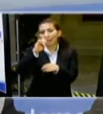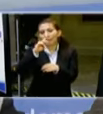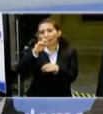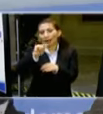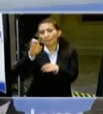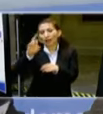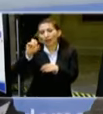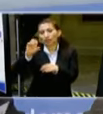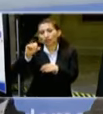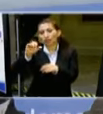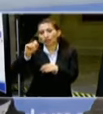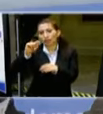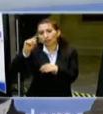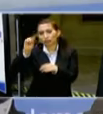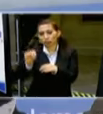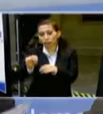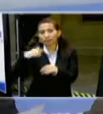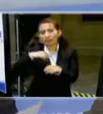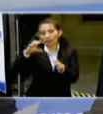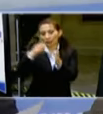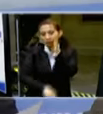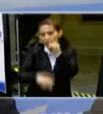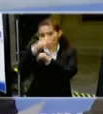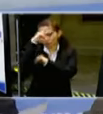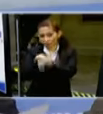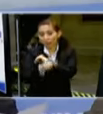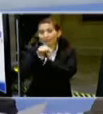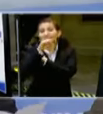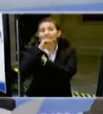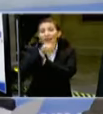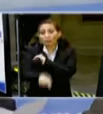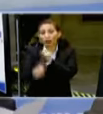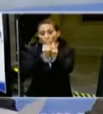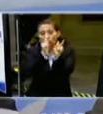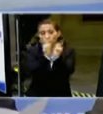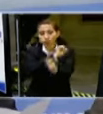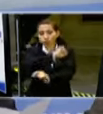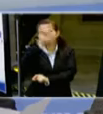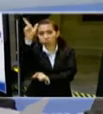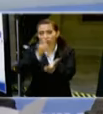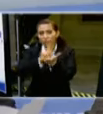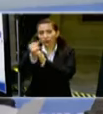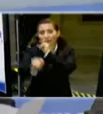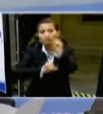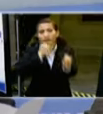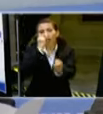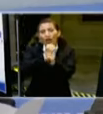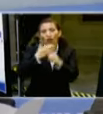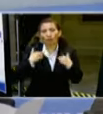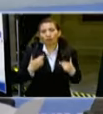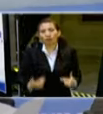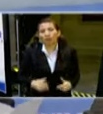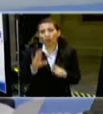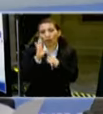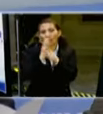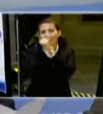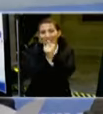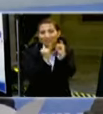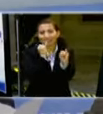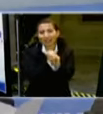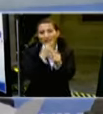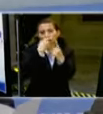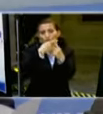Bar Association, Capítulo México. Forma parte del grupo de expertos en Derecho Internacional Humanitario del Comité Internacional